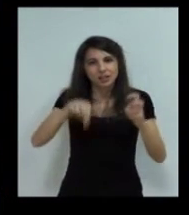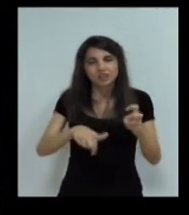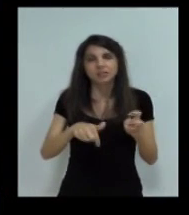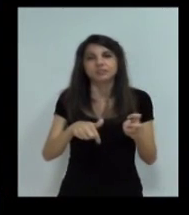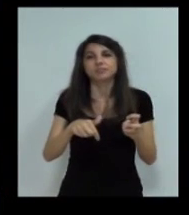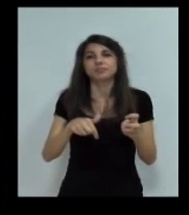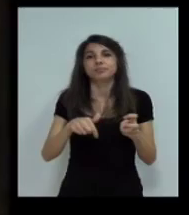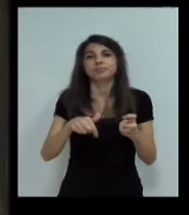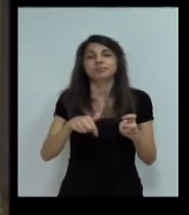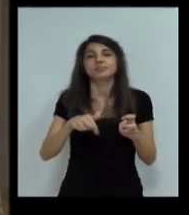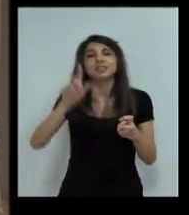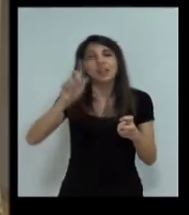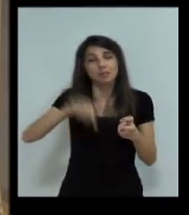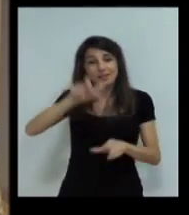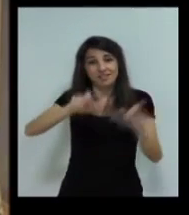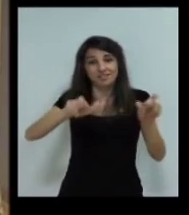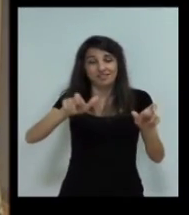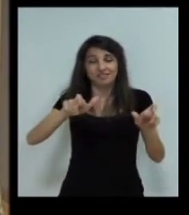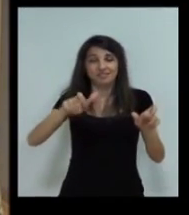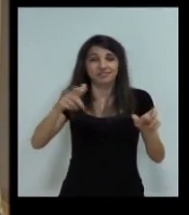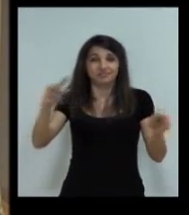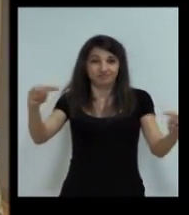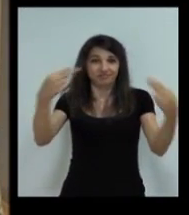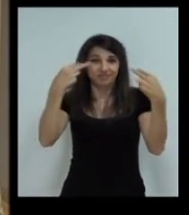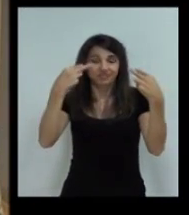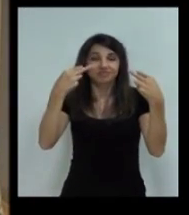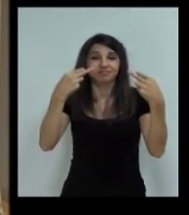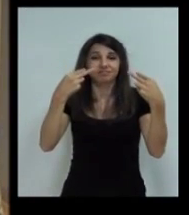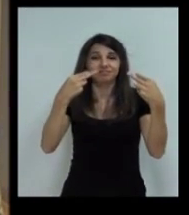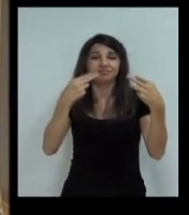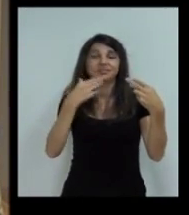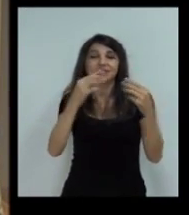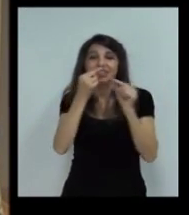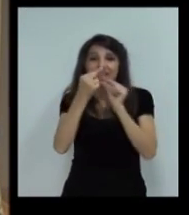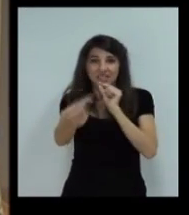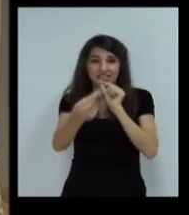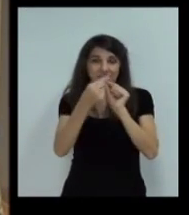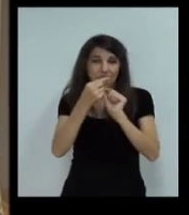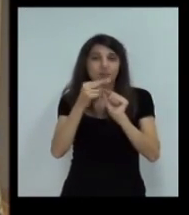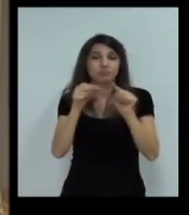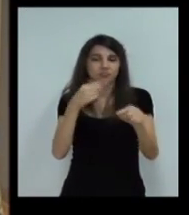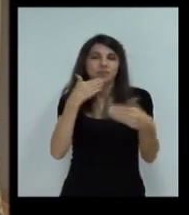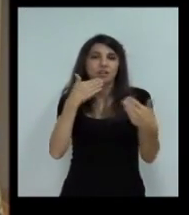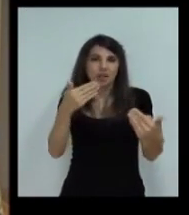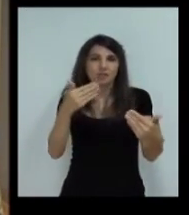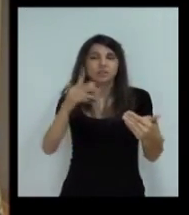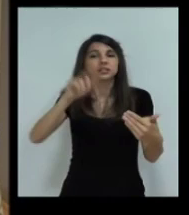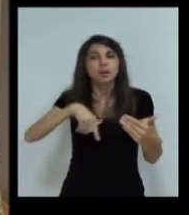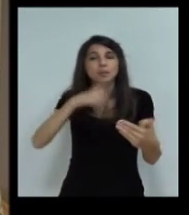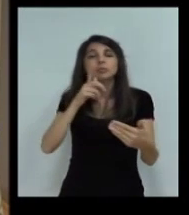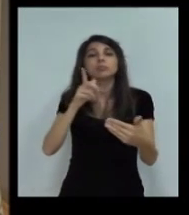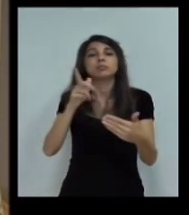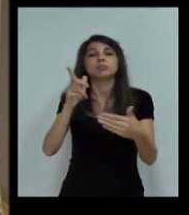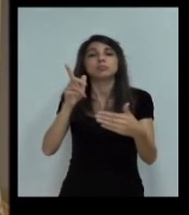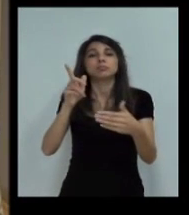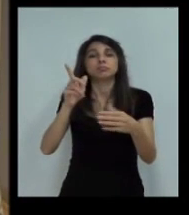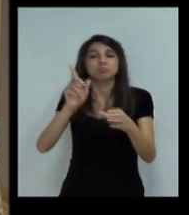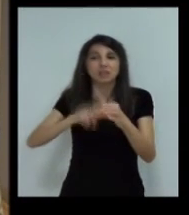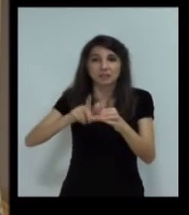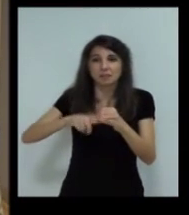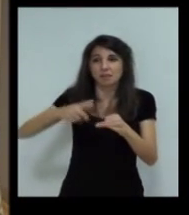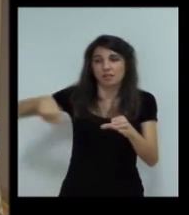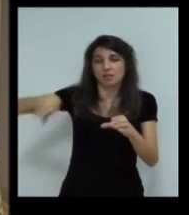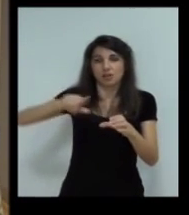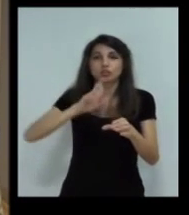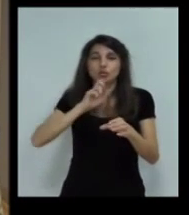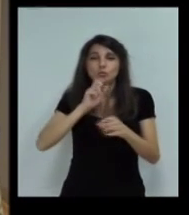los que nos han estado siguiendo a través del streaming, de las participaciones que ha habido a través